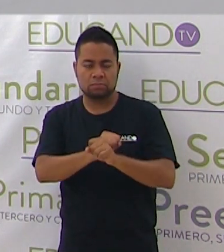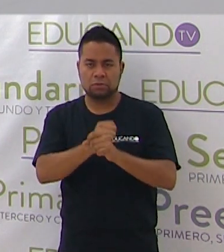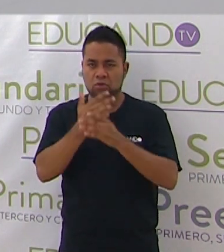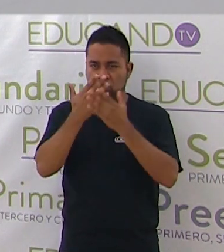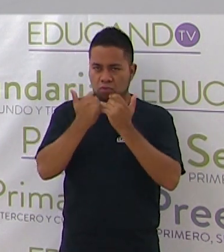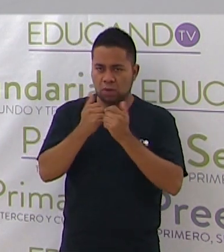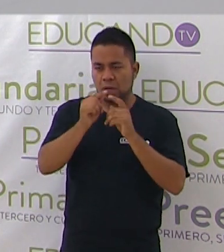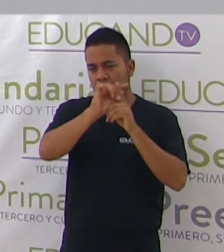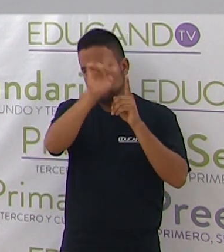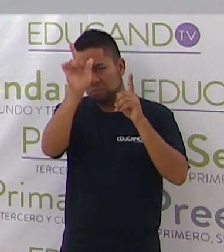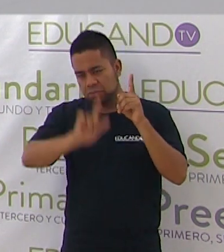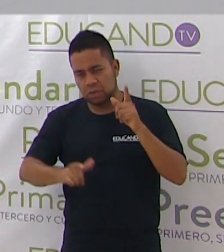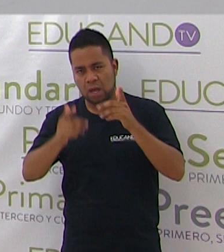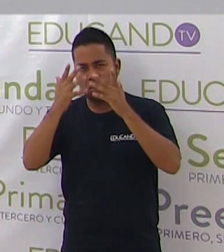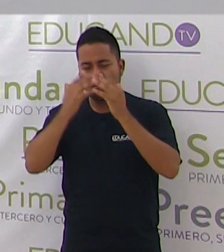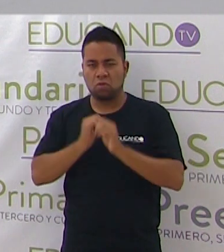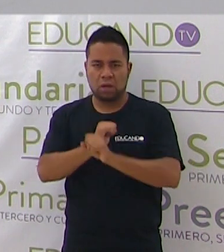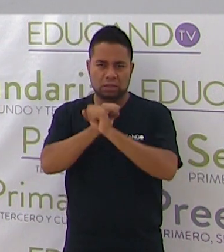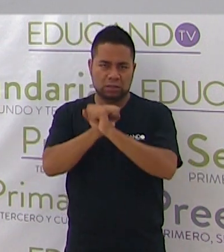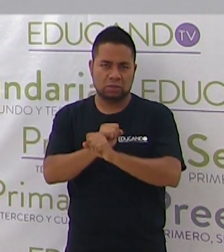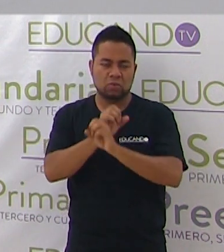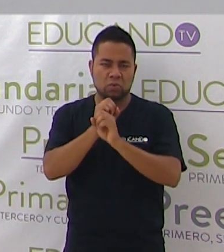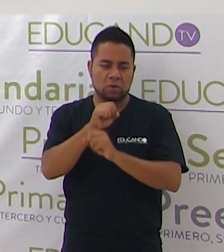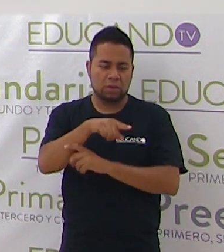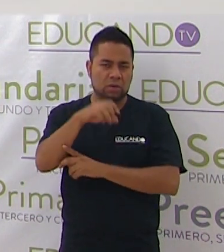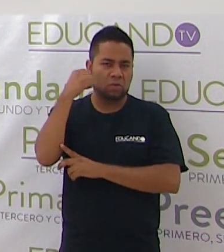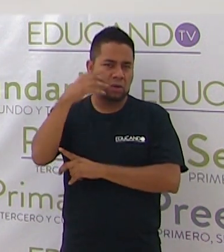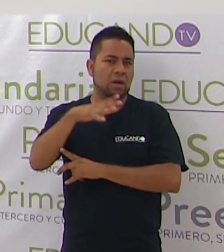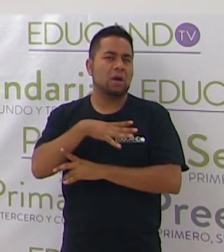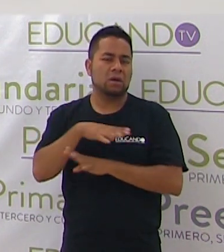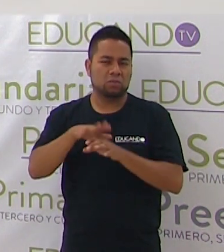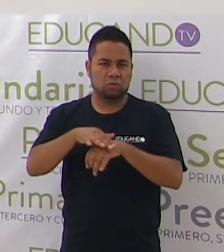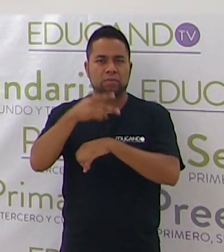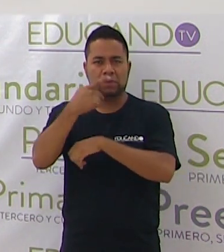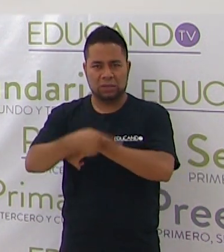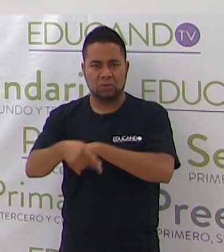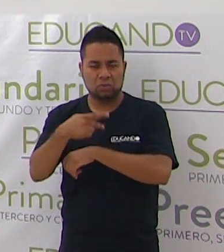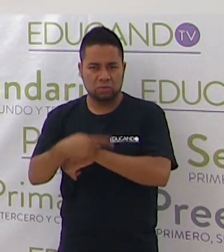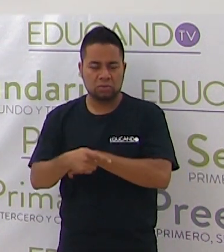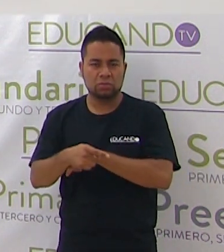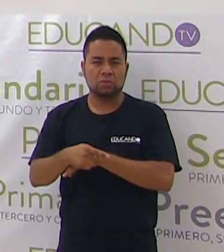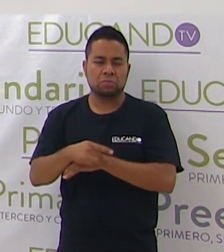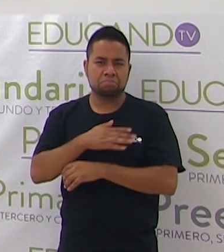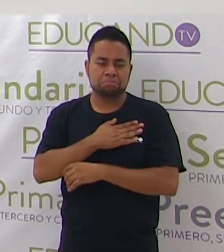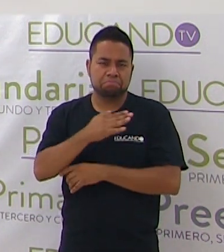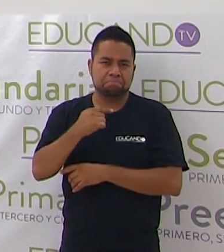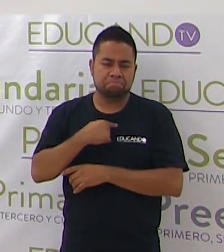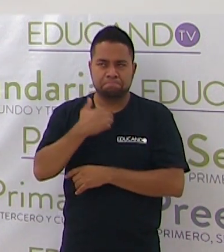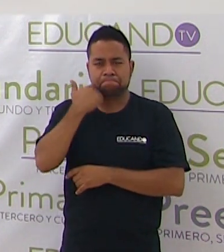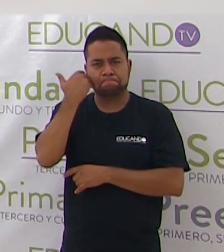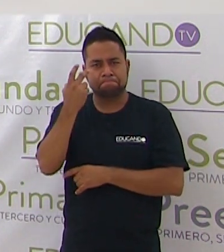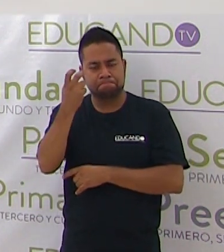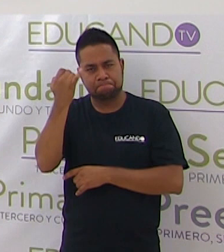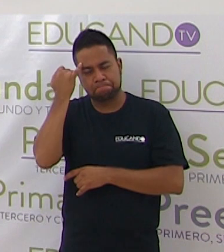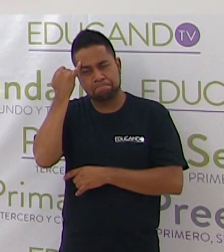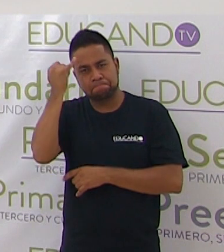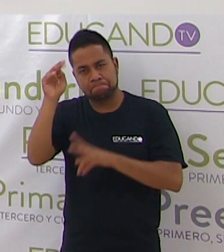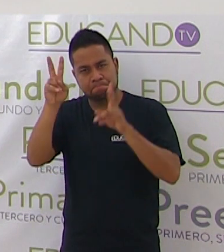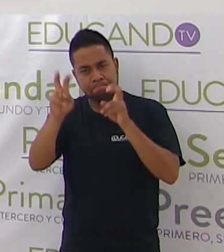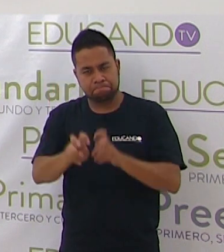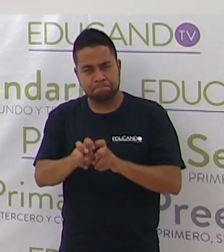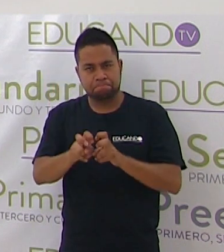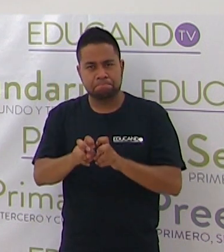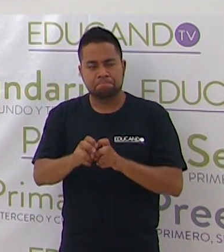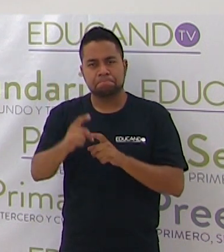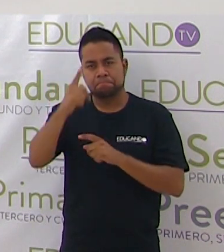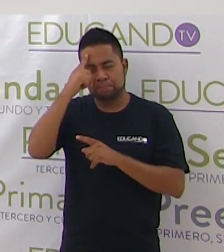en el país y también en Oaxaca hay mucha inseguridad y bueno, a mí me gustaría desarrollar ese tema en un artículo